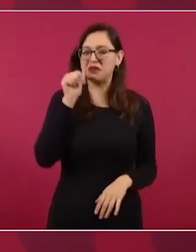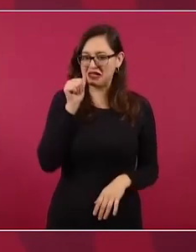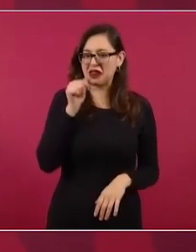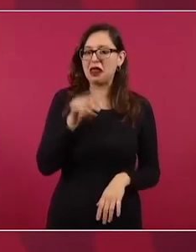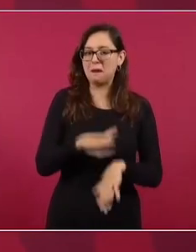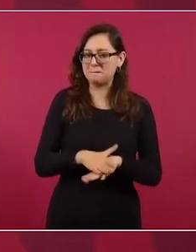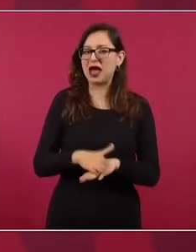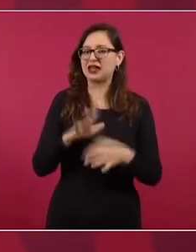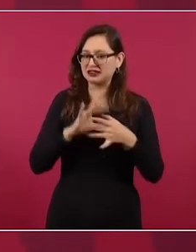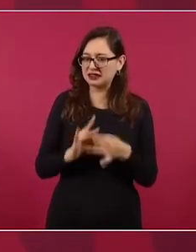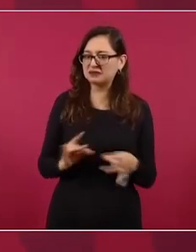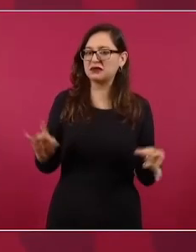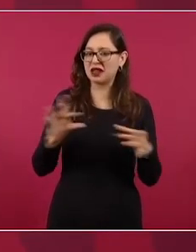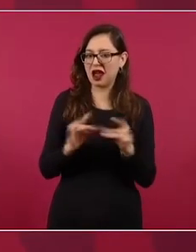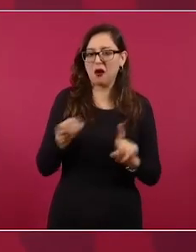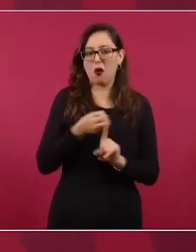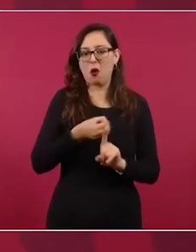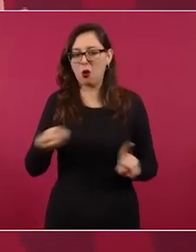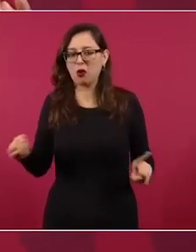eso,